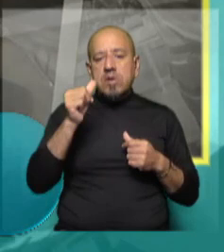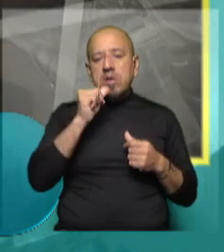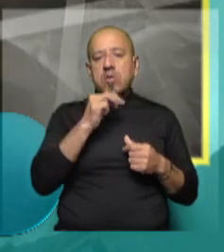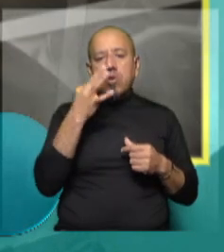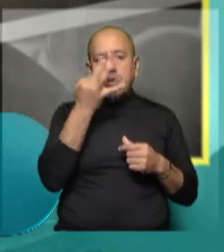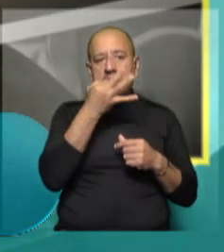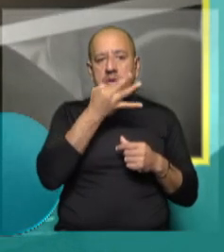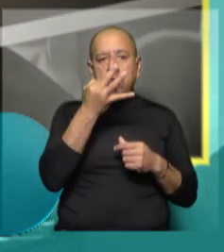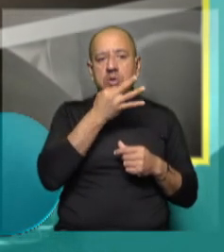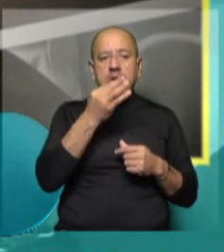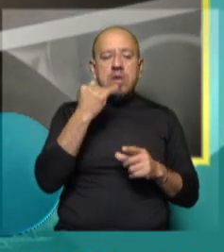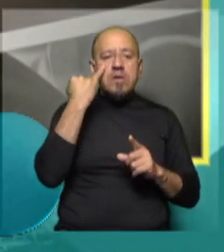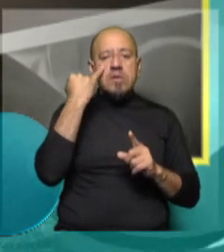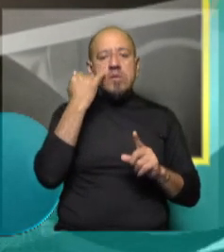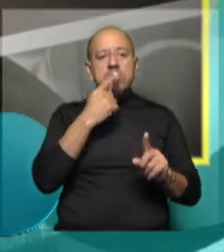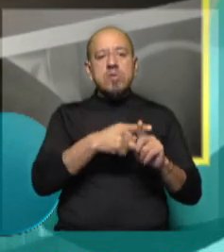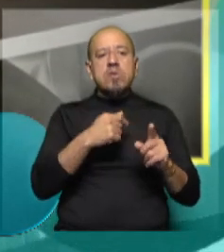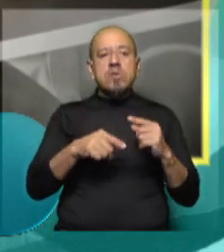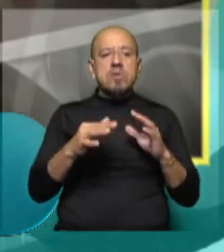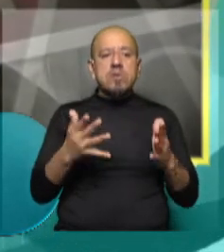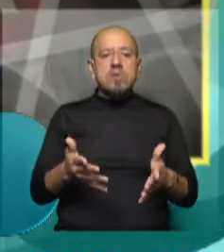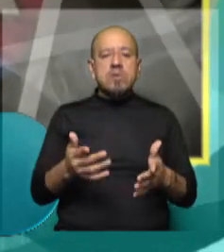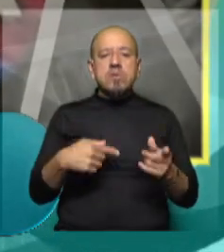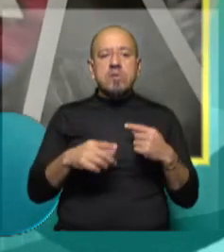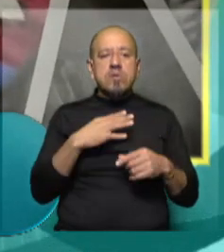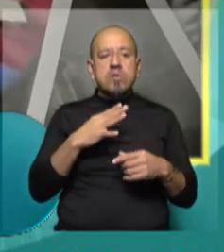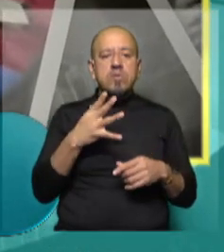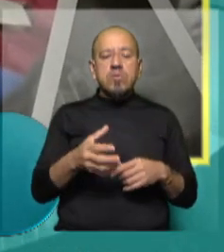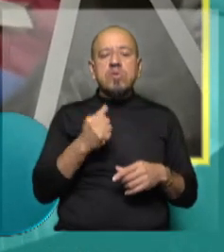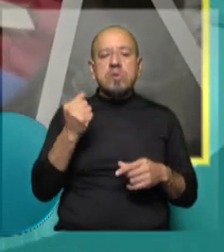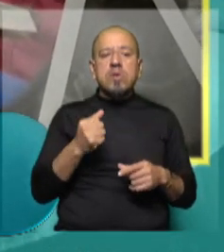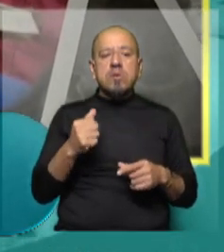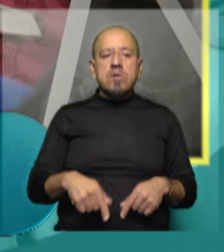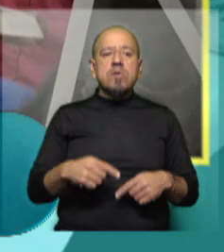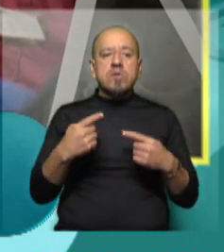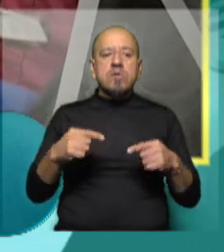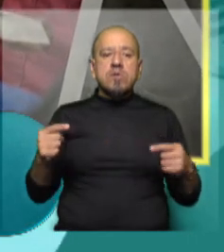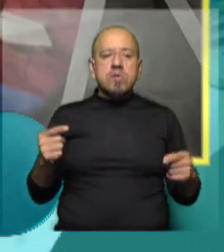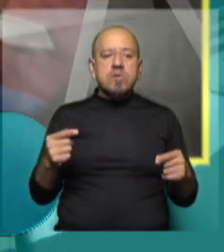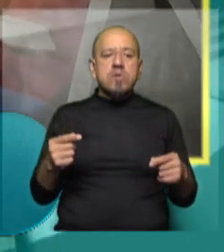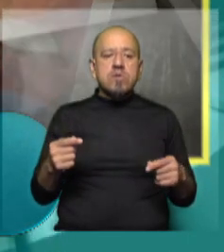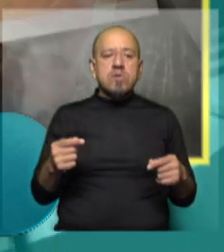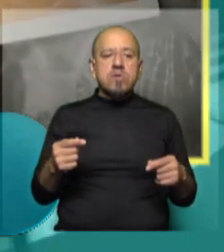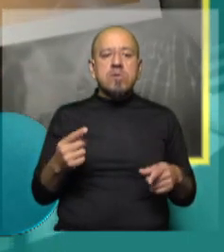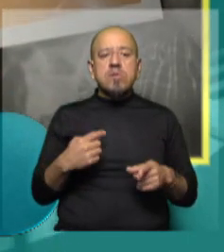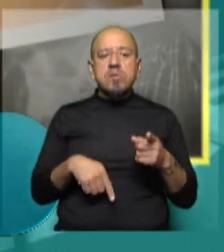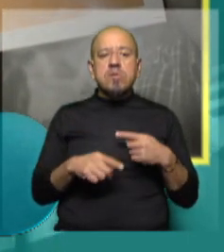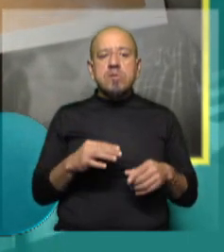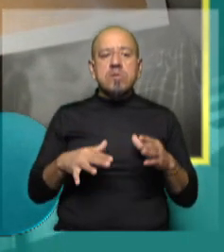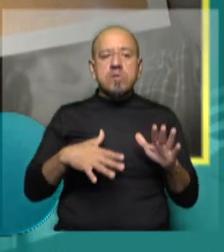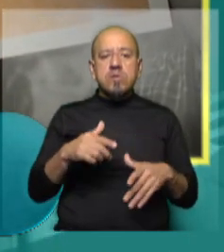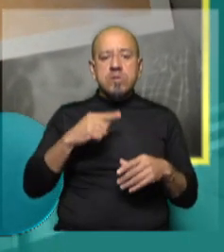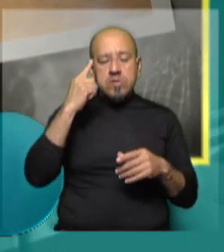drogas, con la sexualidad. Abusive in relationships. Tenía relaciones de las cuales yo abusaba mucho. And you know, everybody thinks Jesus cares for the poor. Y muchos piensan que